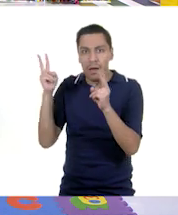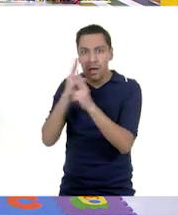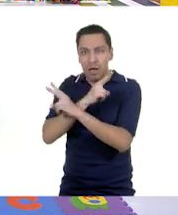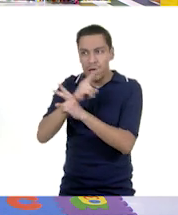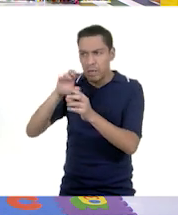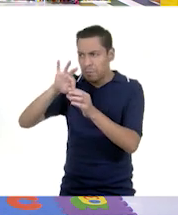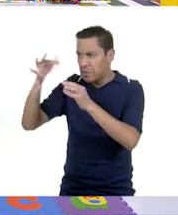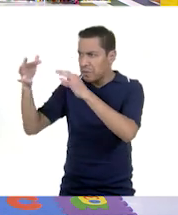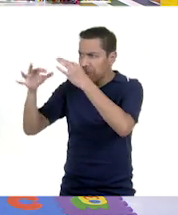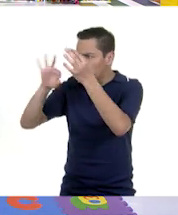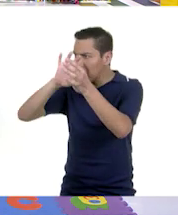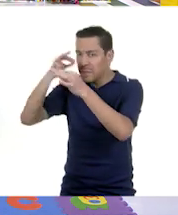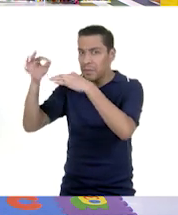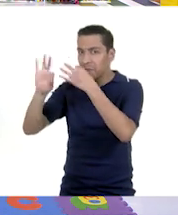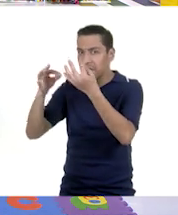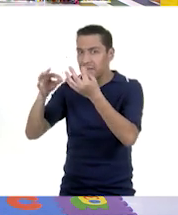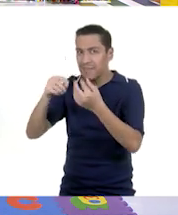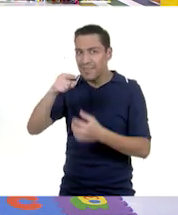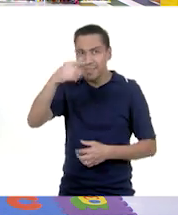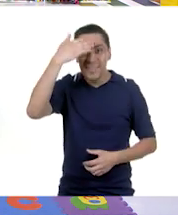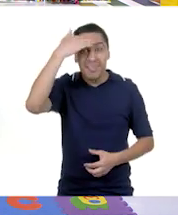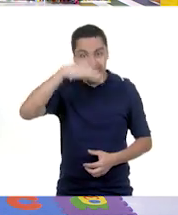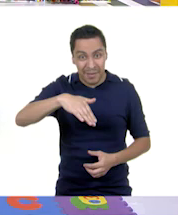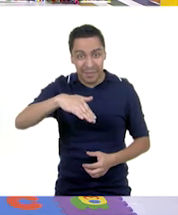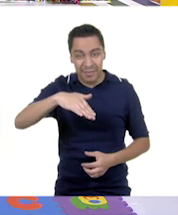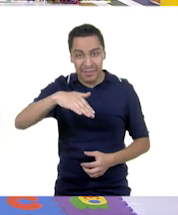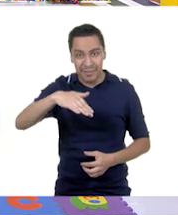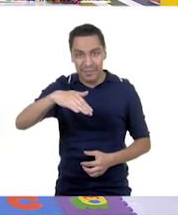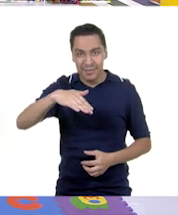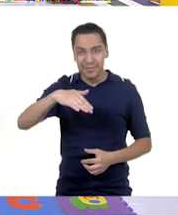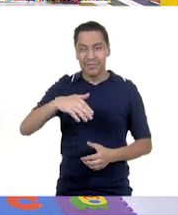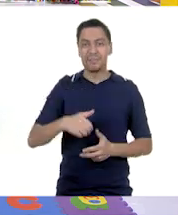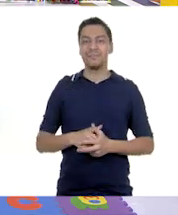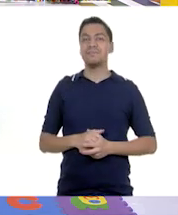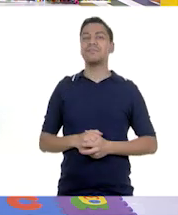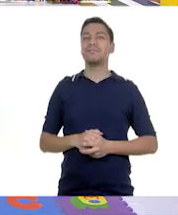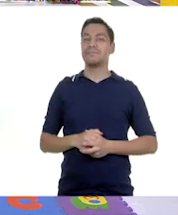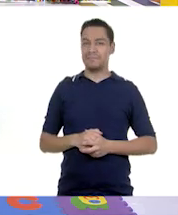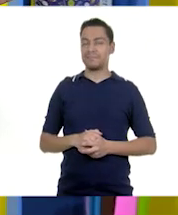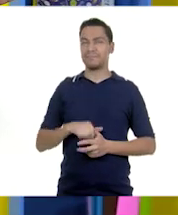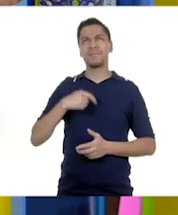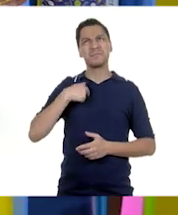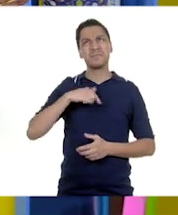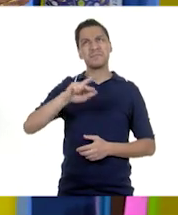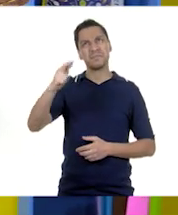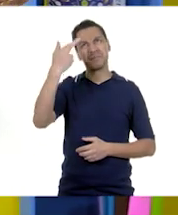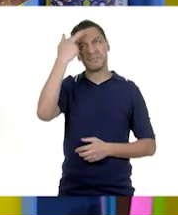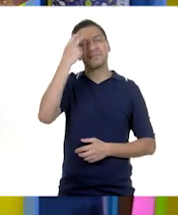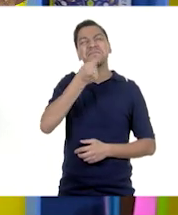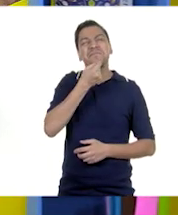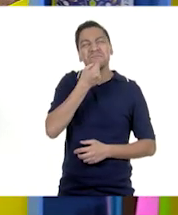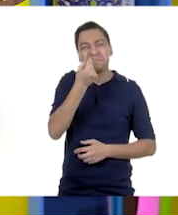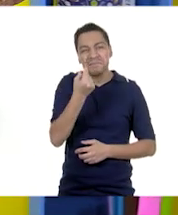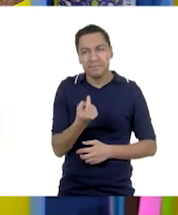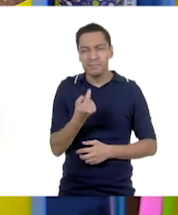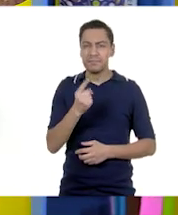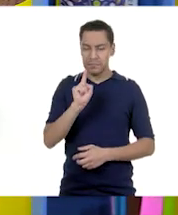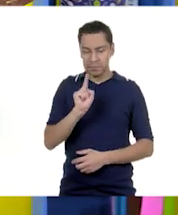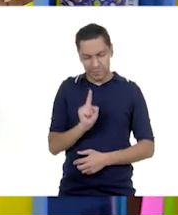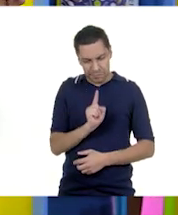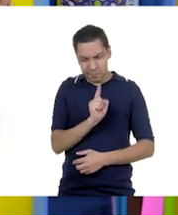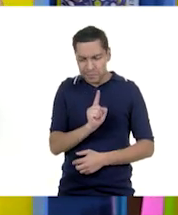Ah. ¿Ya saben a cuál me refiero? Yo creo que sí. Recuerdo perfecto que cuando era niño me